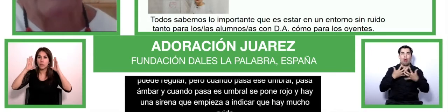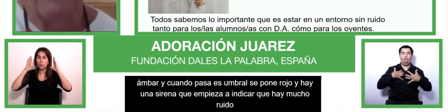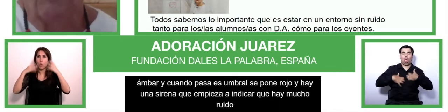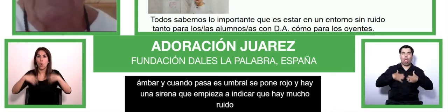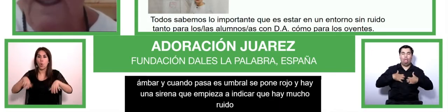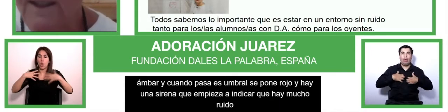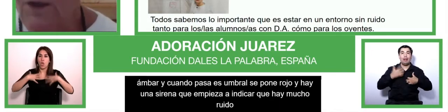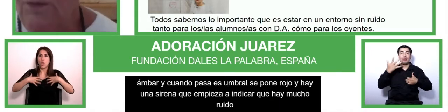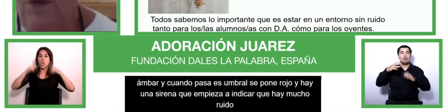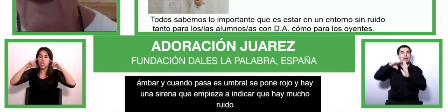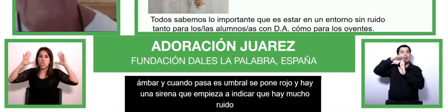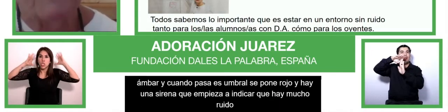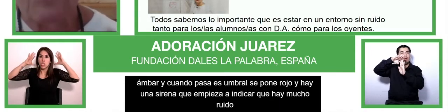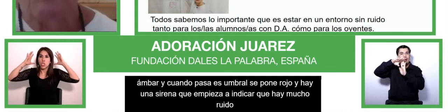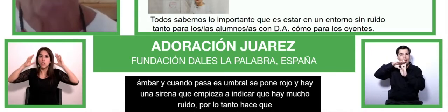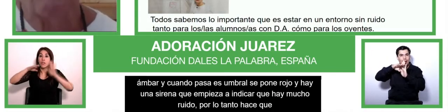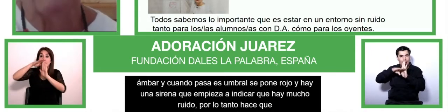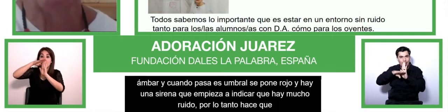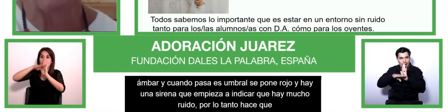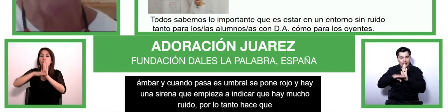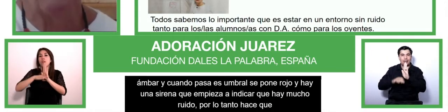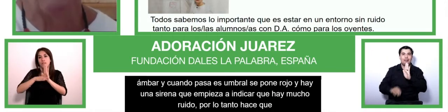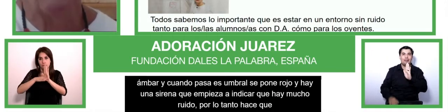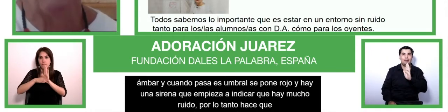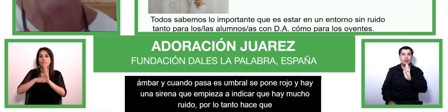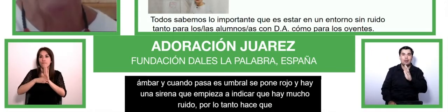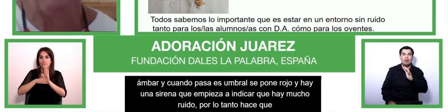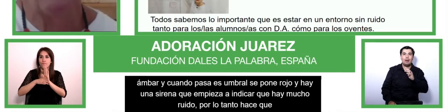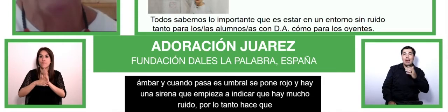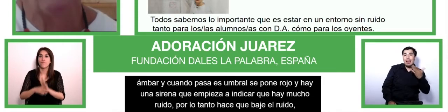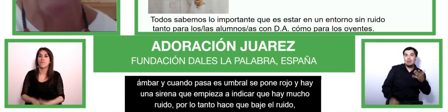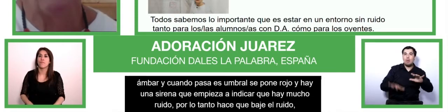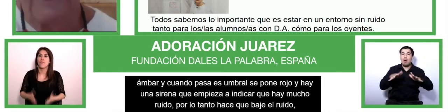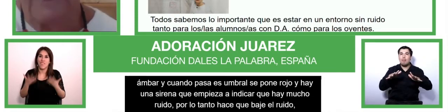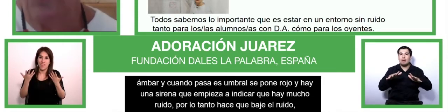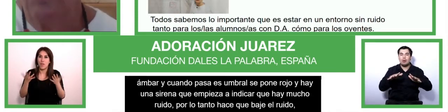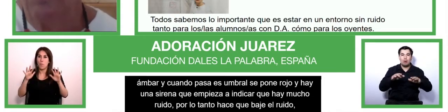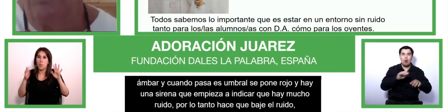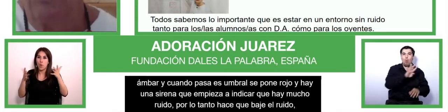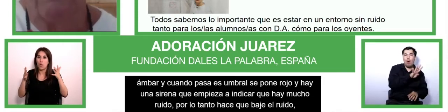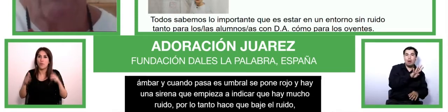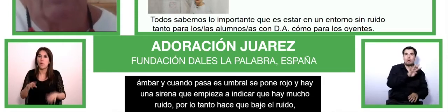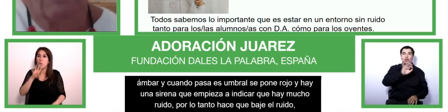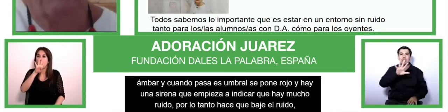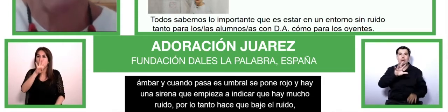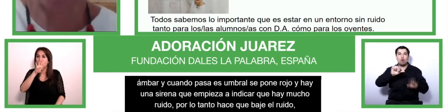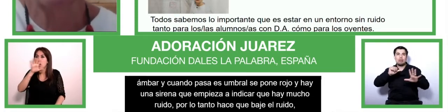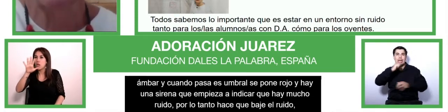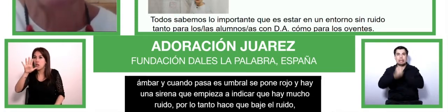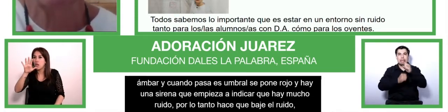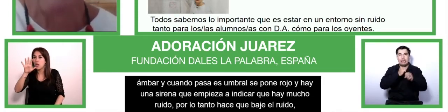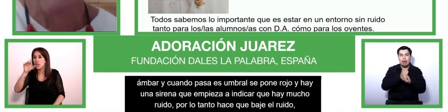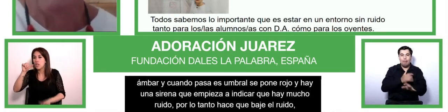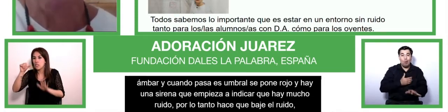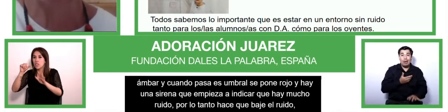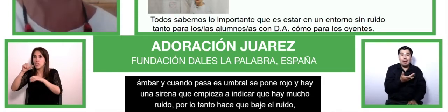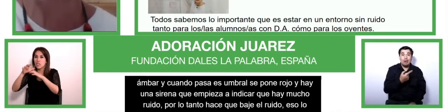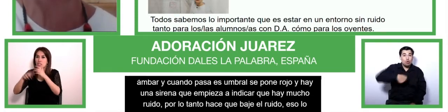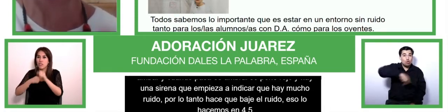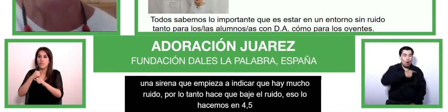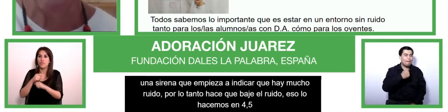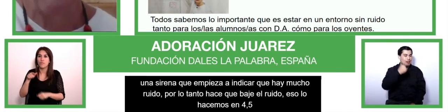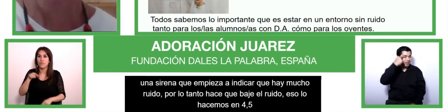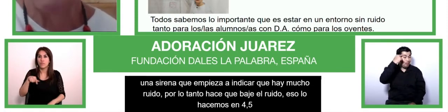que baje el umbral de ruido. Eso solo lo hacemos en 4, 5 y 6 años. ¿Por qué? Porque pensamos que es el momento de